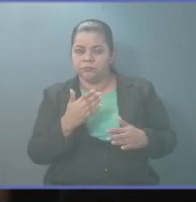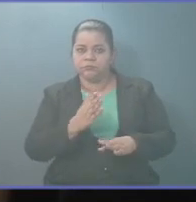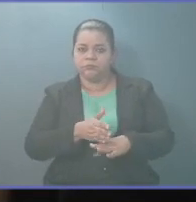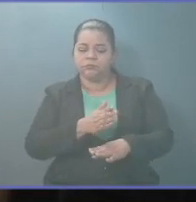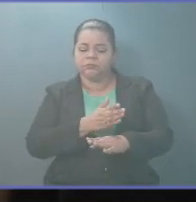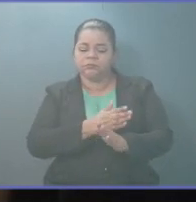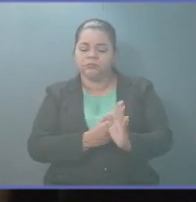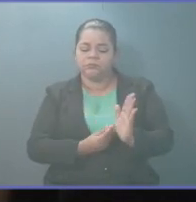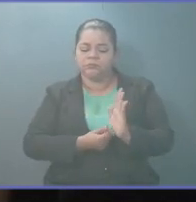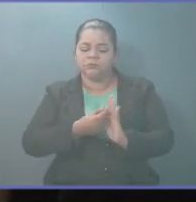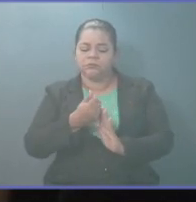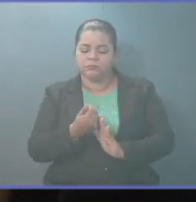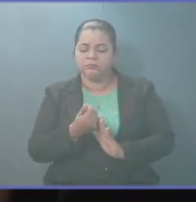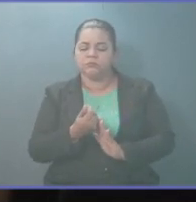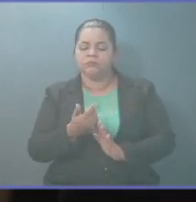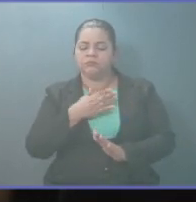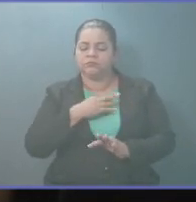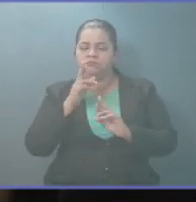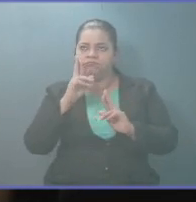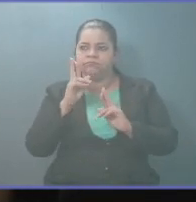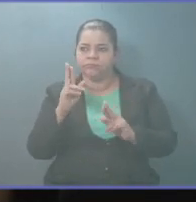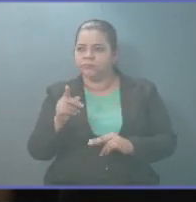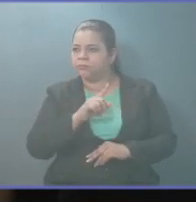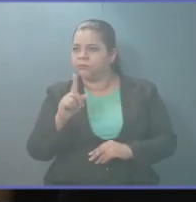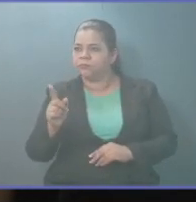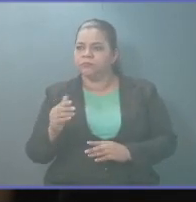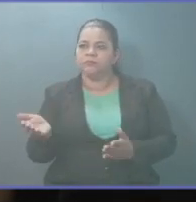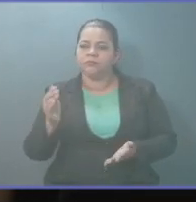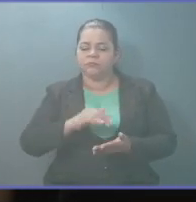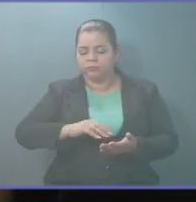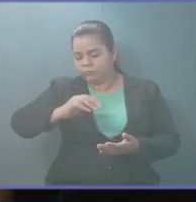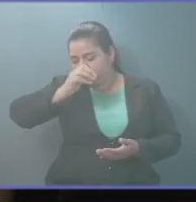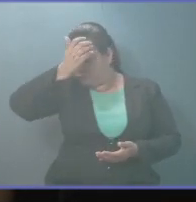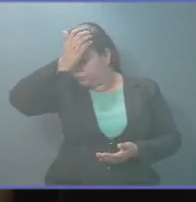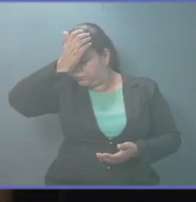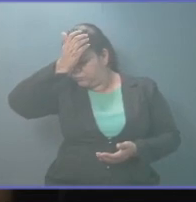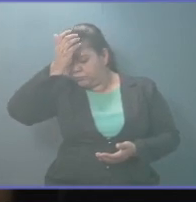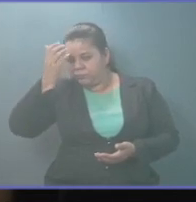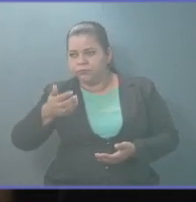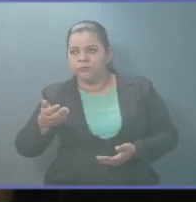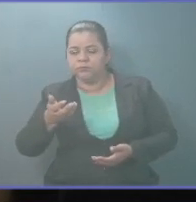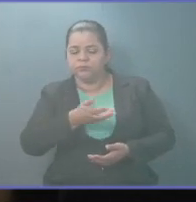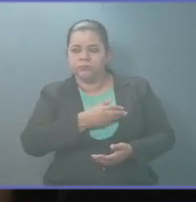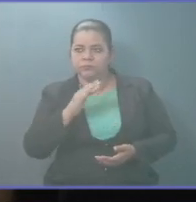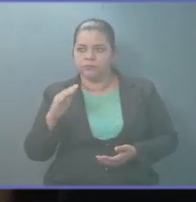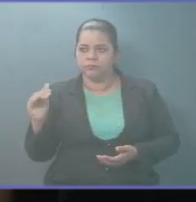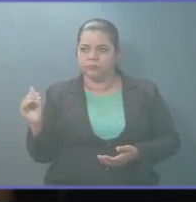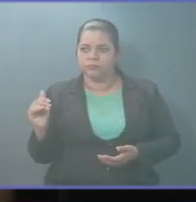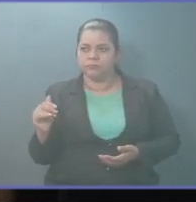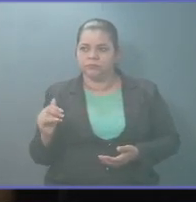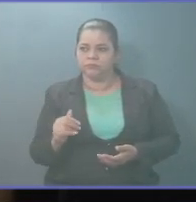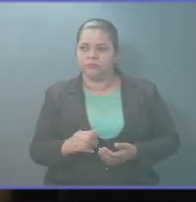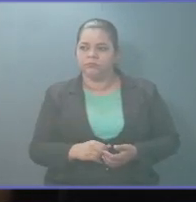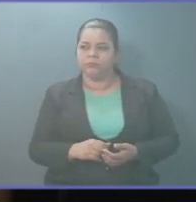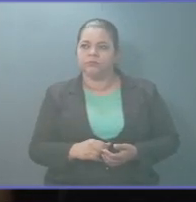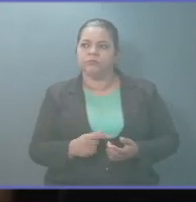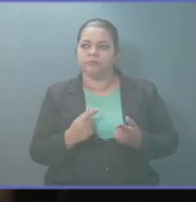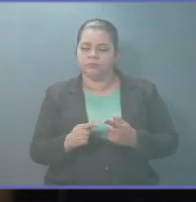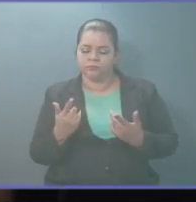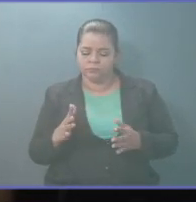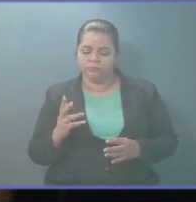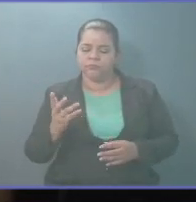histórico. ¿A qué quiero llevarlos? La relevancia que le está dando la comunicación y la narrativa del